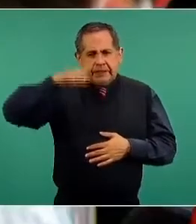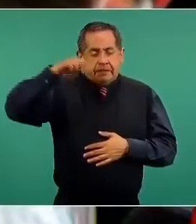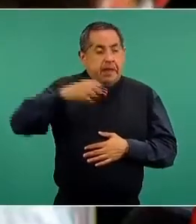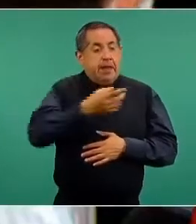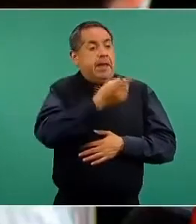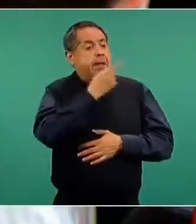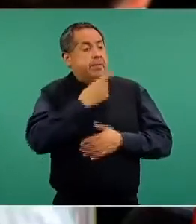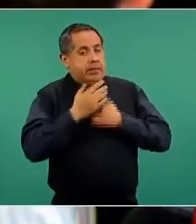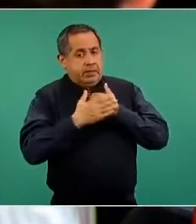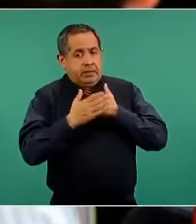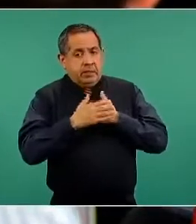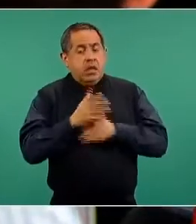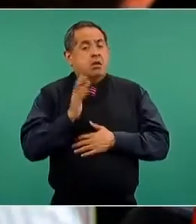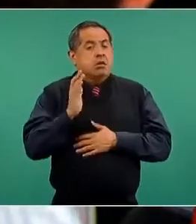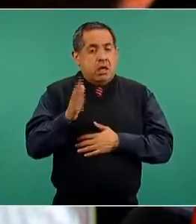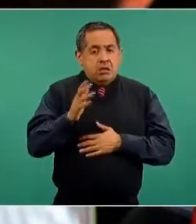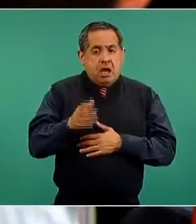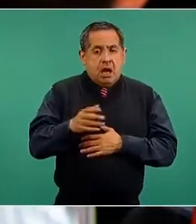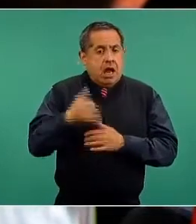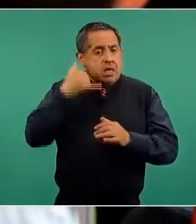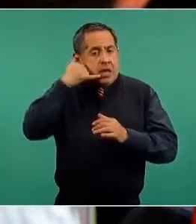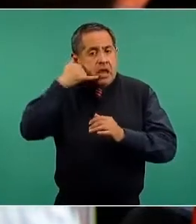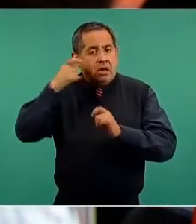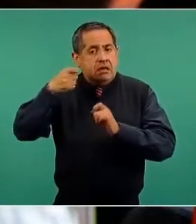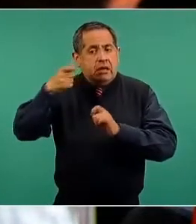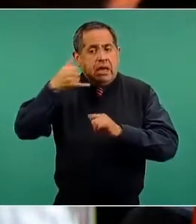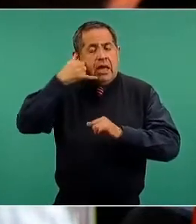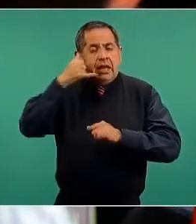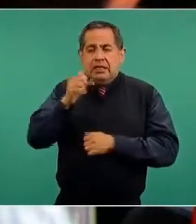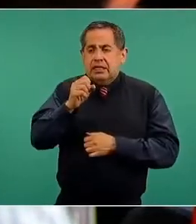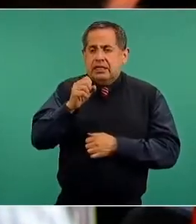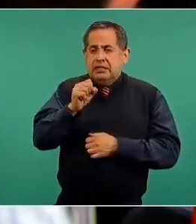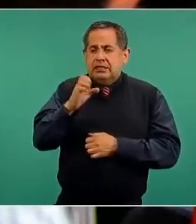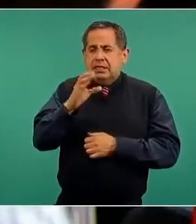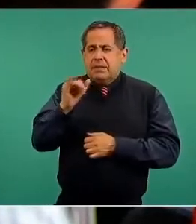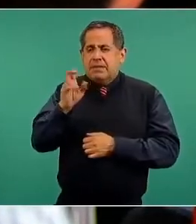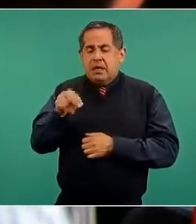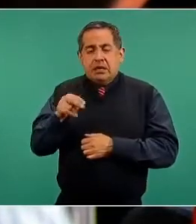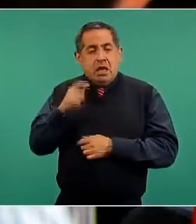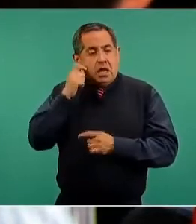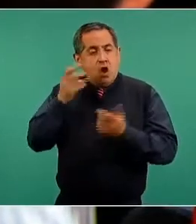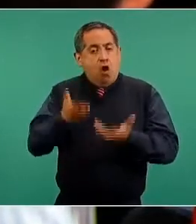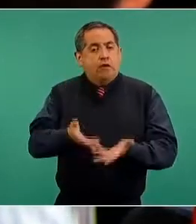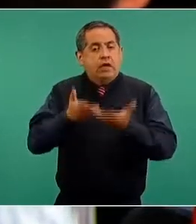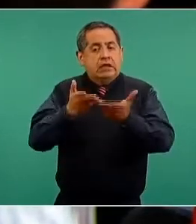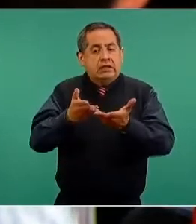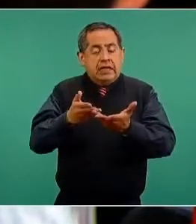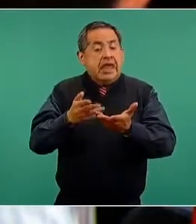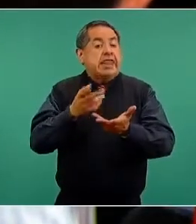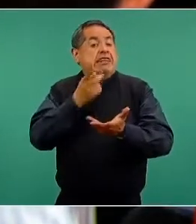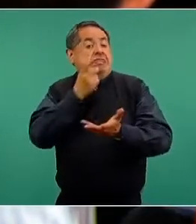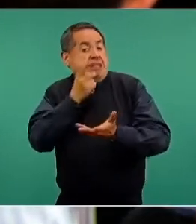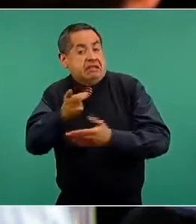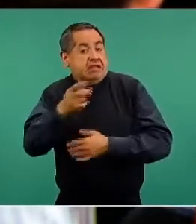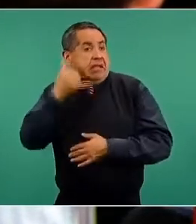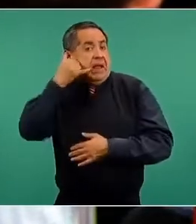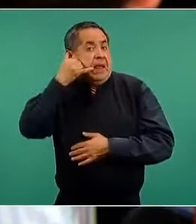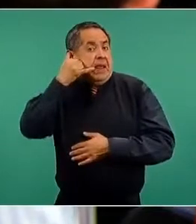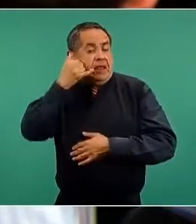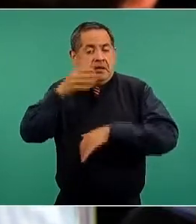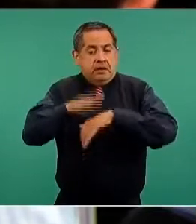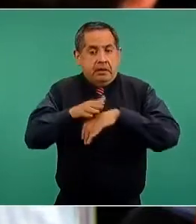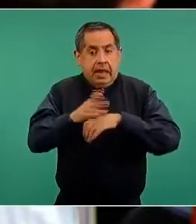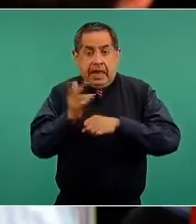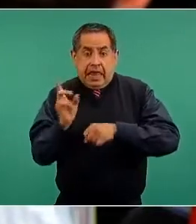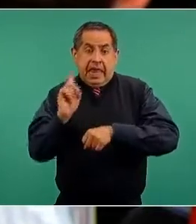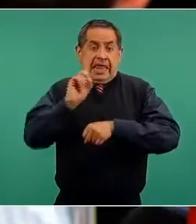dicen que han estado recibiendo llamadas de la Secretaría de Bienestar y que les ofrece o que les está pidiendo que el día que